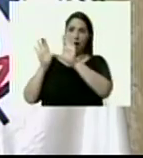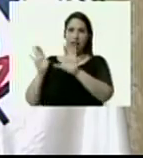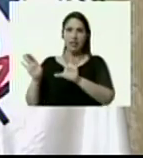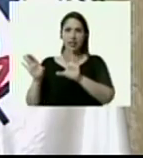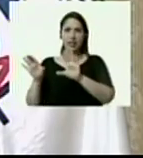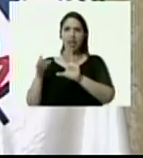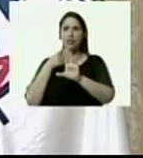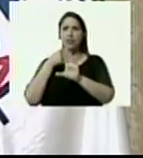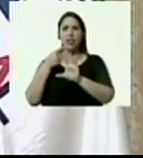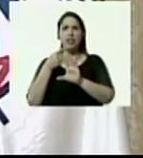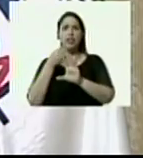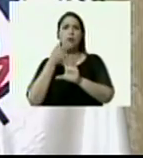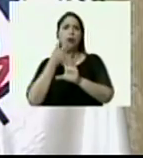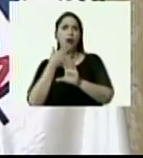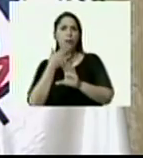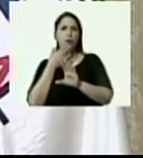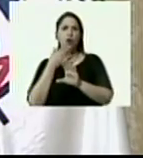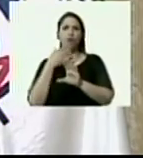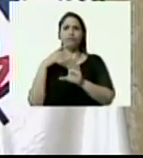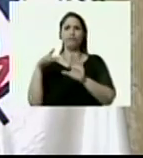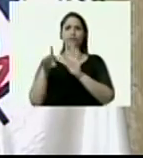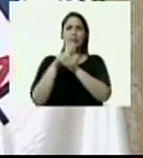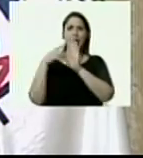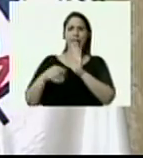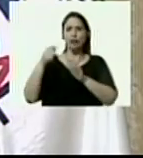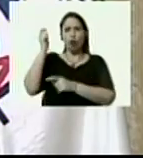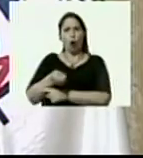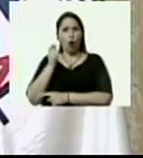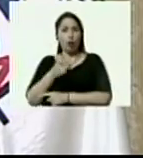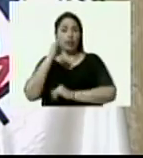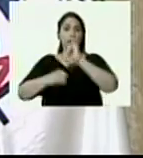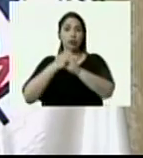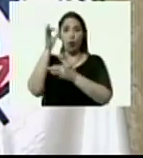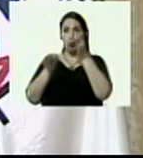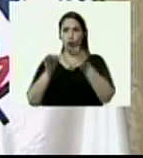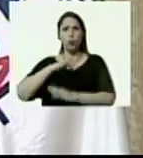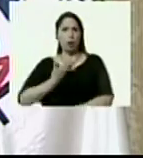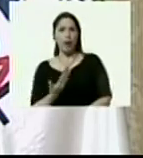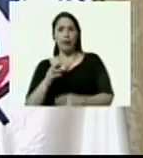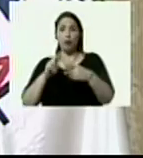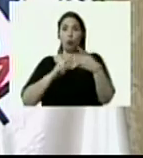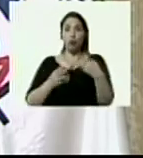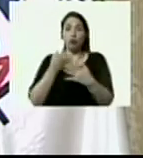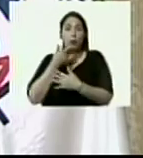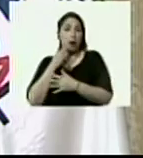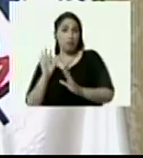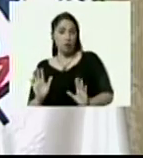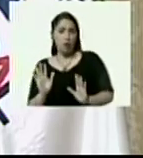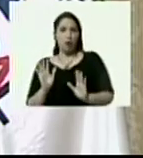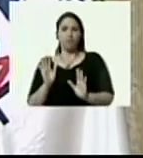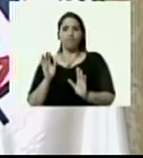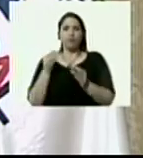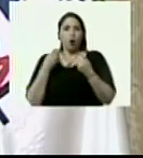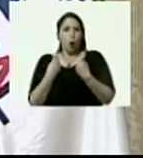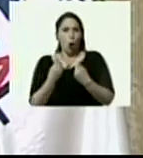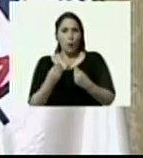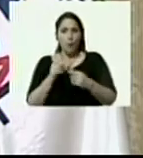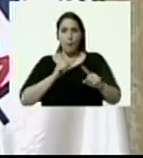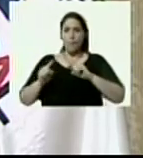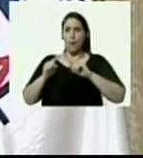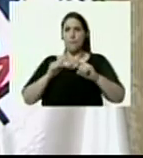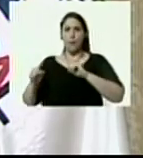que el 'manual eleve a la corte internacional de justicia puede ser un recurso una especie de recurso de interpretación o puede ser una acción